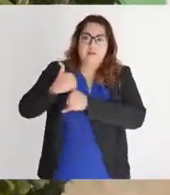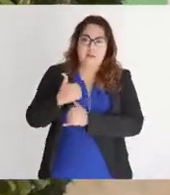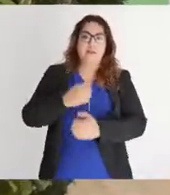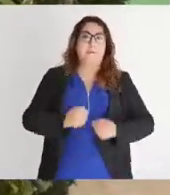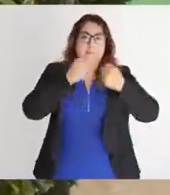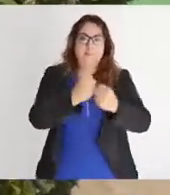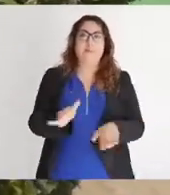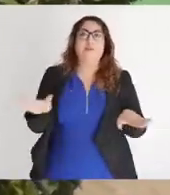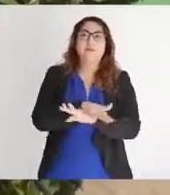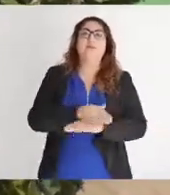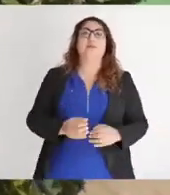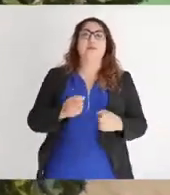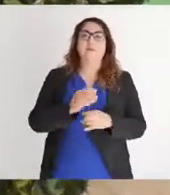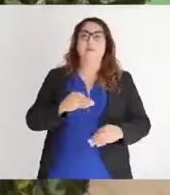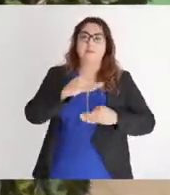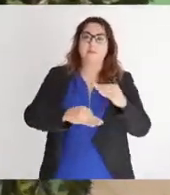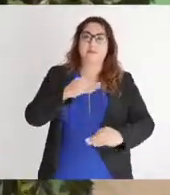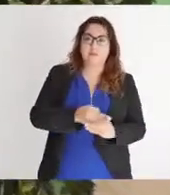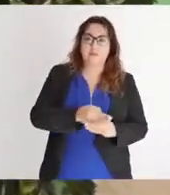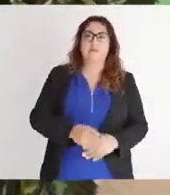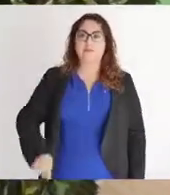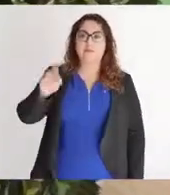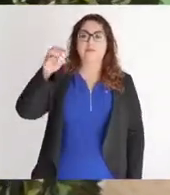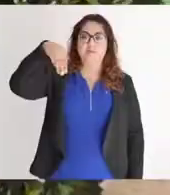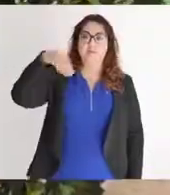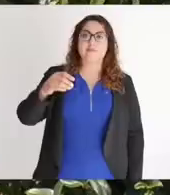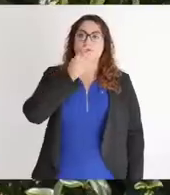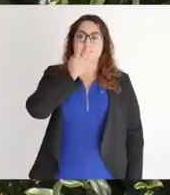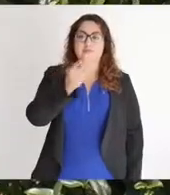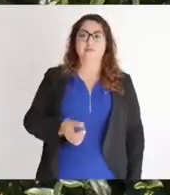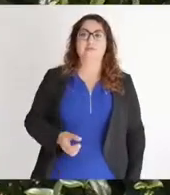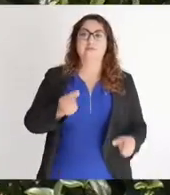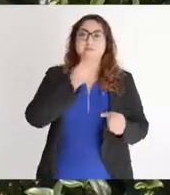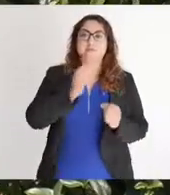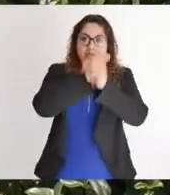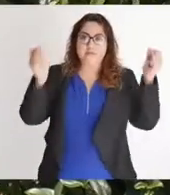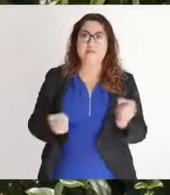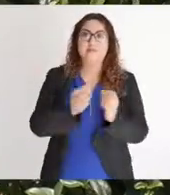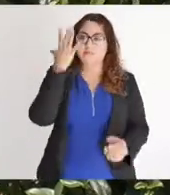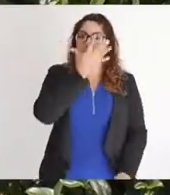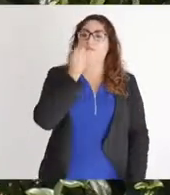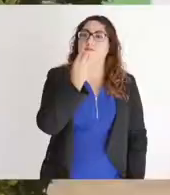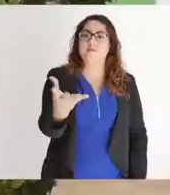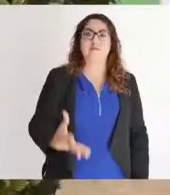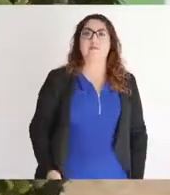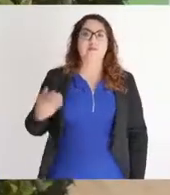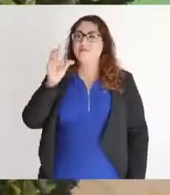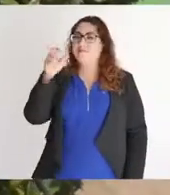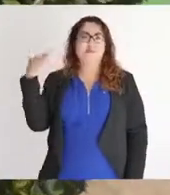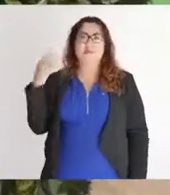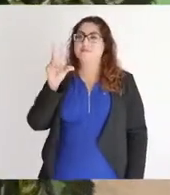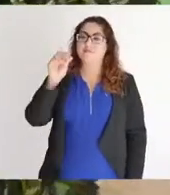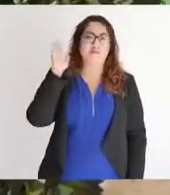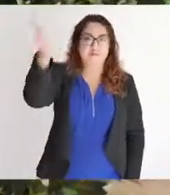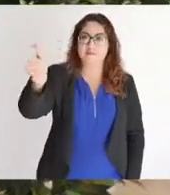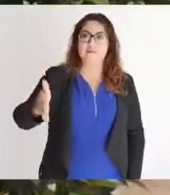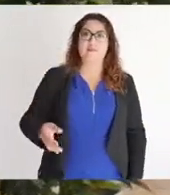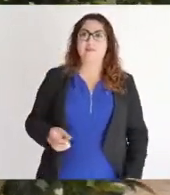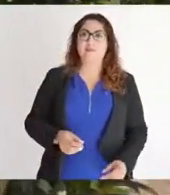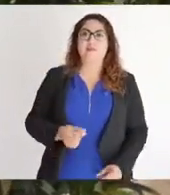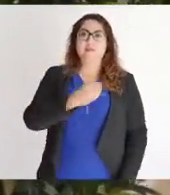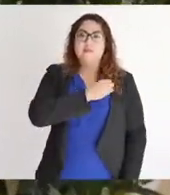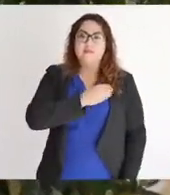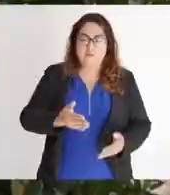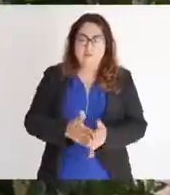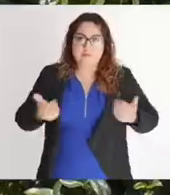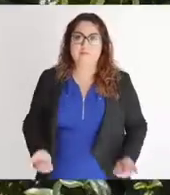el arma más potente para cambiar el mundo, y la de Carla Montero, la infancia es una etapa maravillosa. No hay pasado, no hay futuro, solo